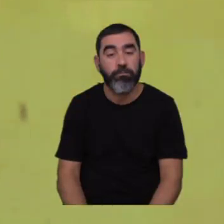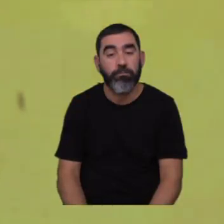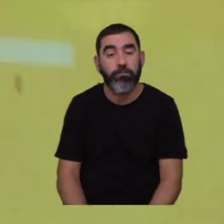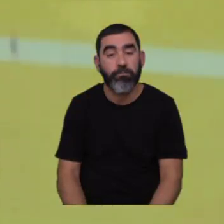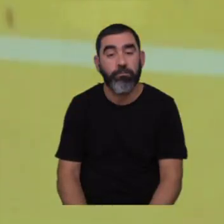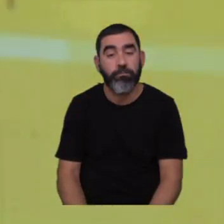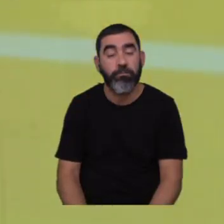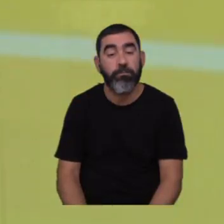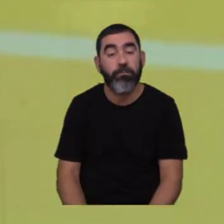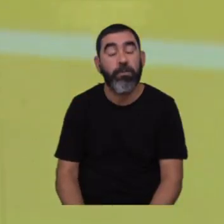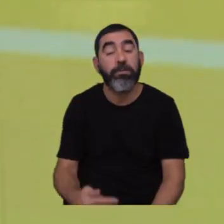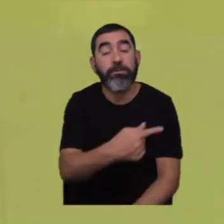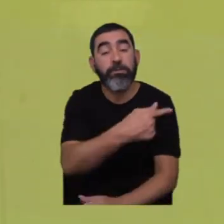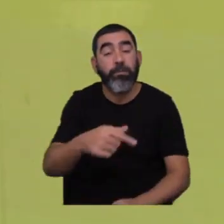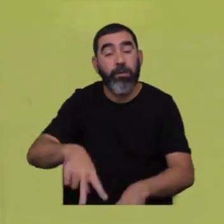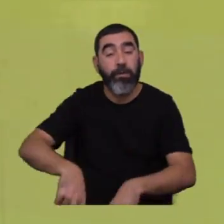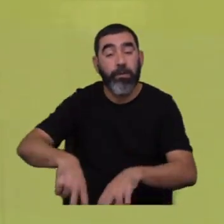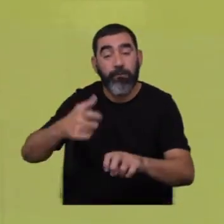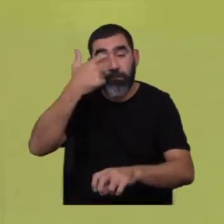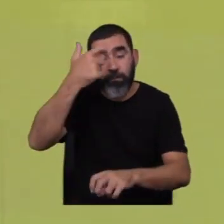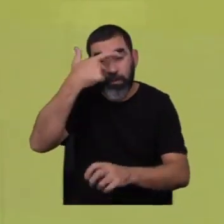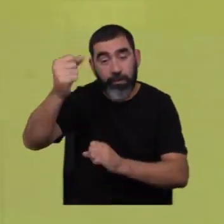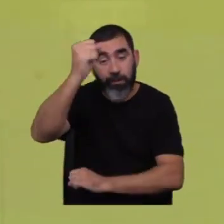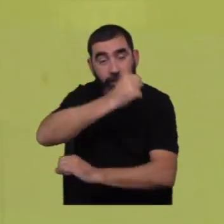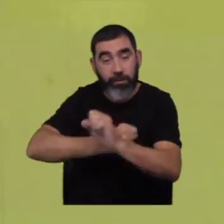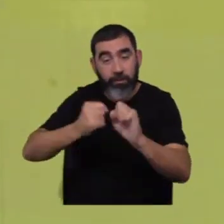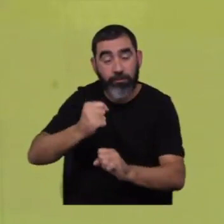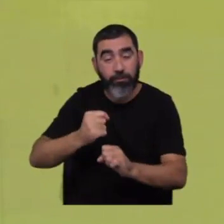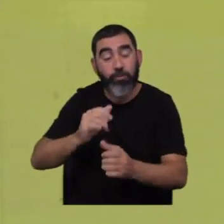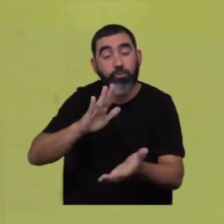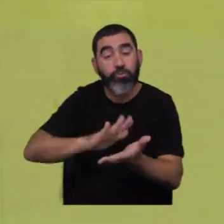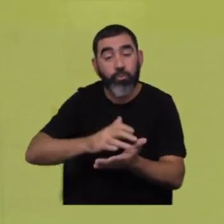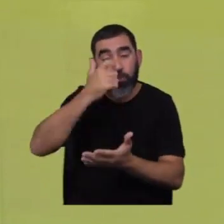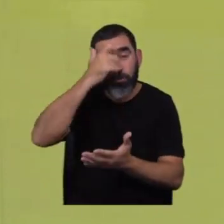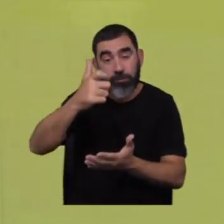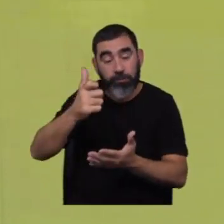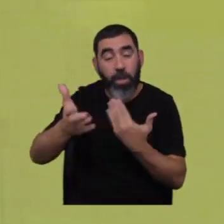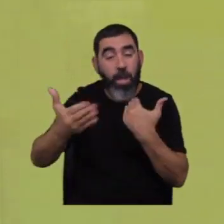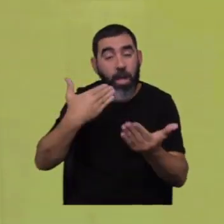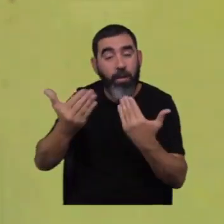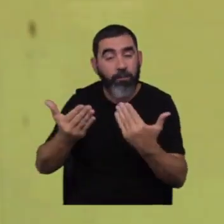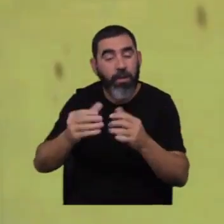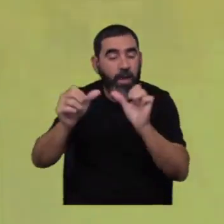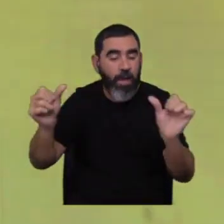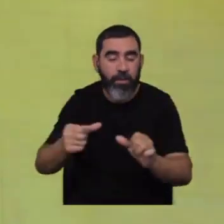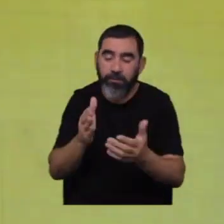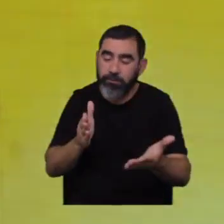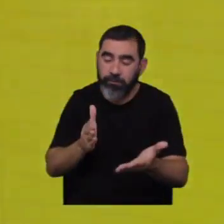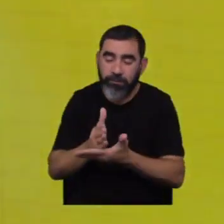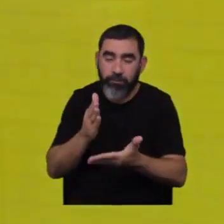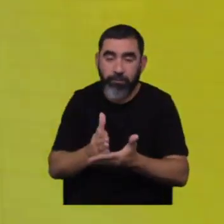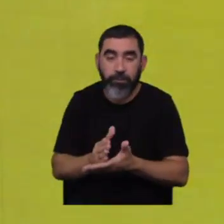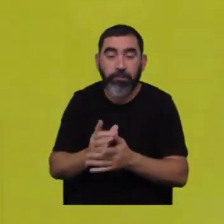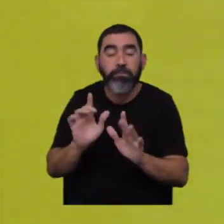En el marco de esta semana de la investigación, la ciencia y la tecnología en Sobreciencia, además de hablar de lo que hacemos regularmente,